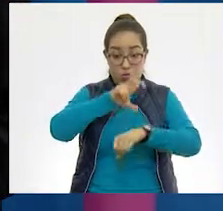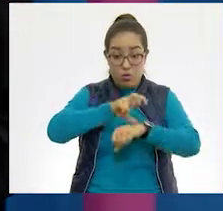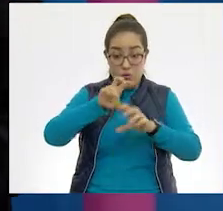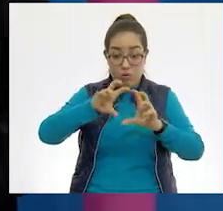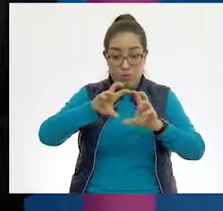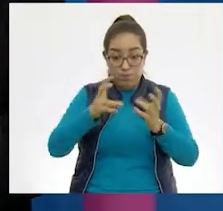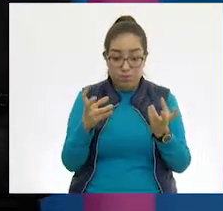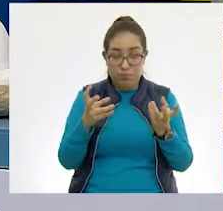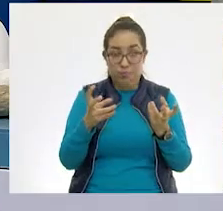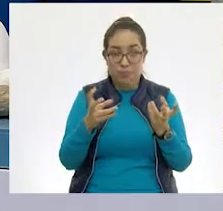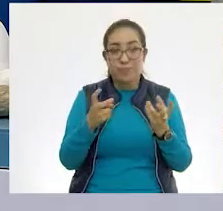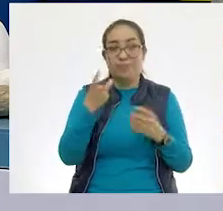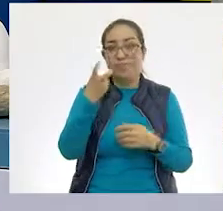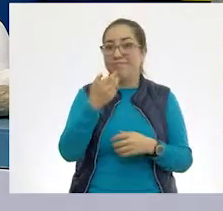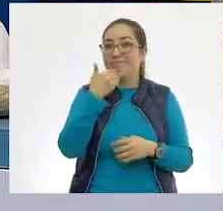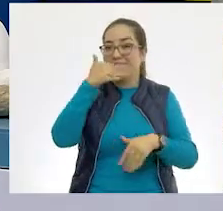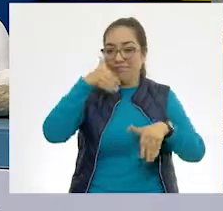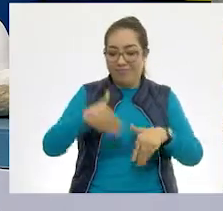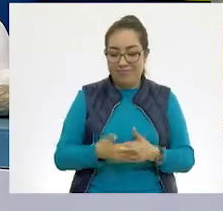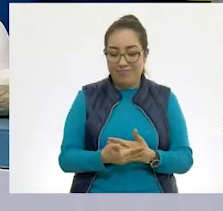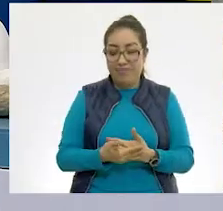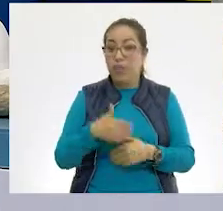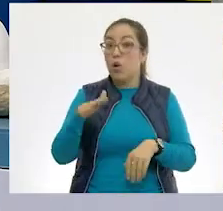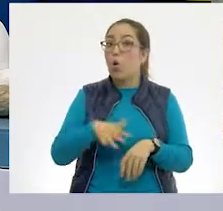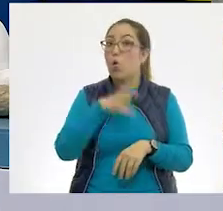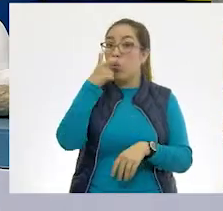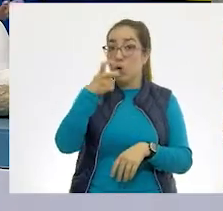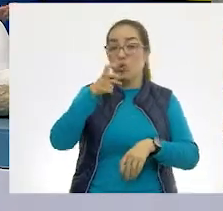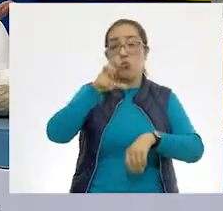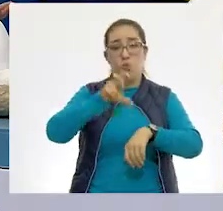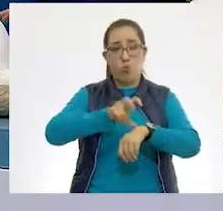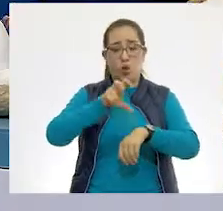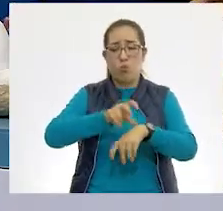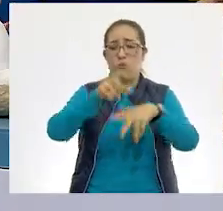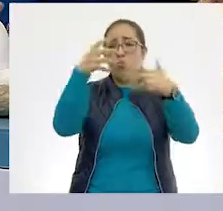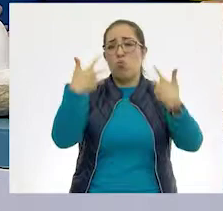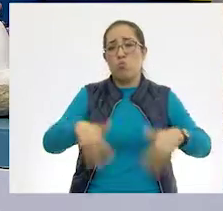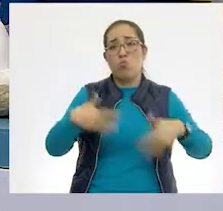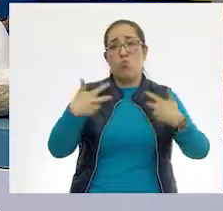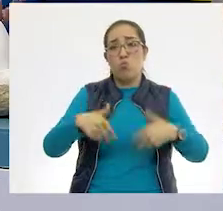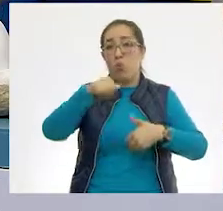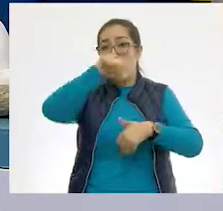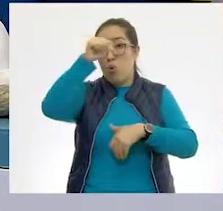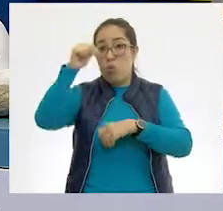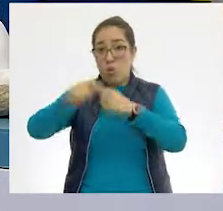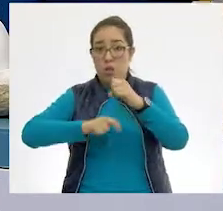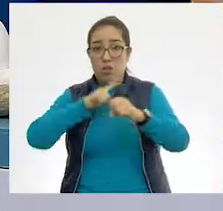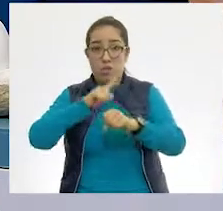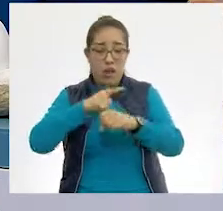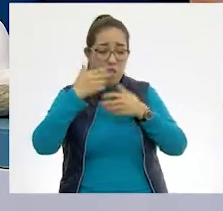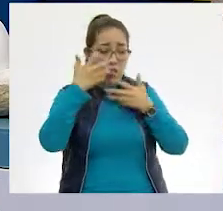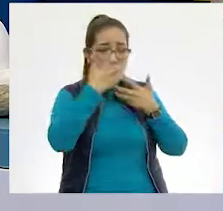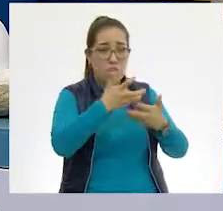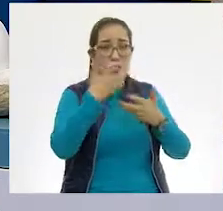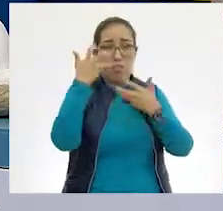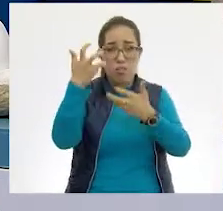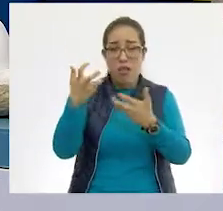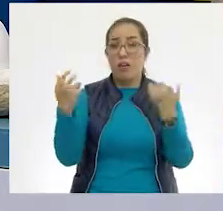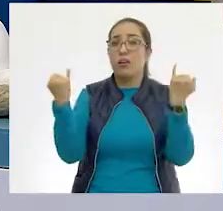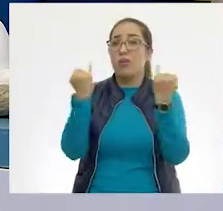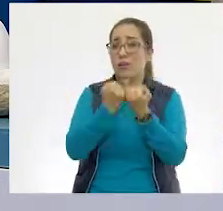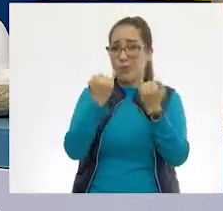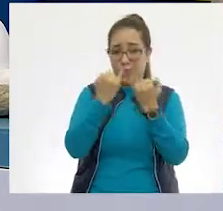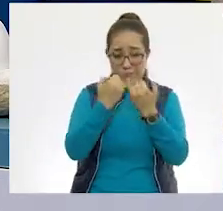nacer. Ah, ya veo. Por eso es que los huevos son muy codiciados por los depredadores, y hasta por los seres humanos